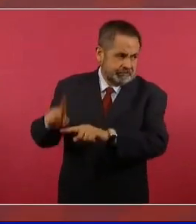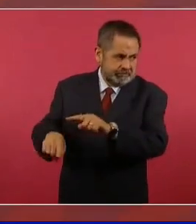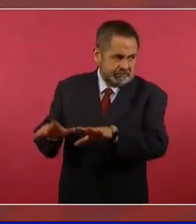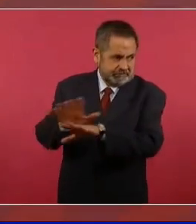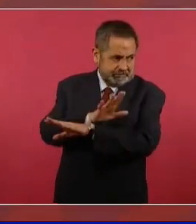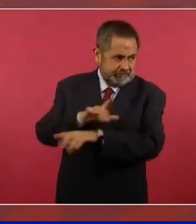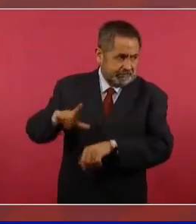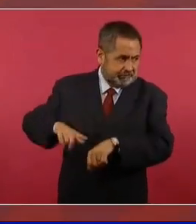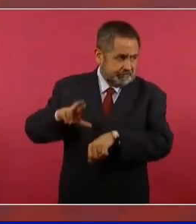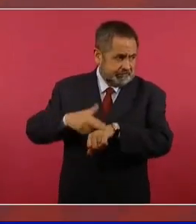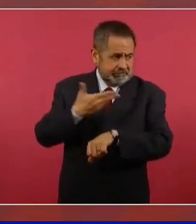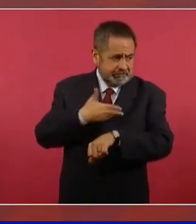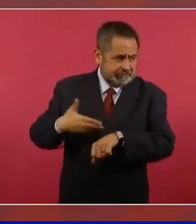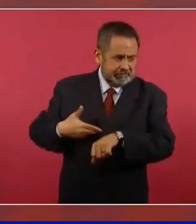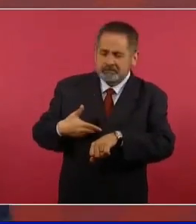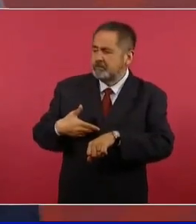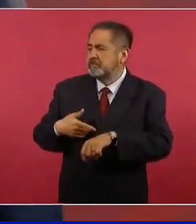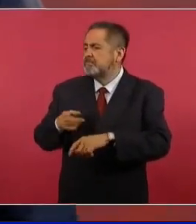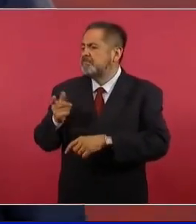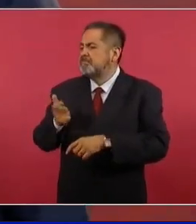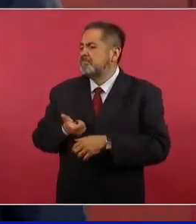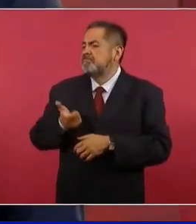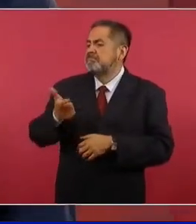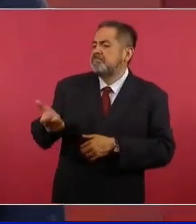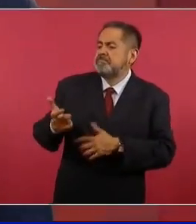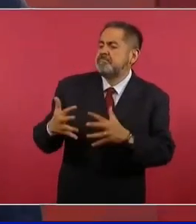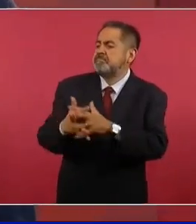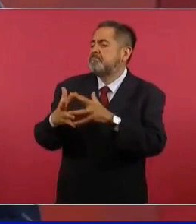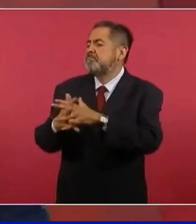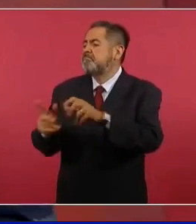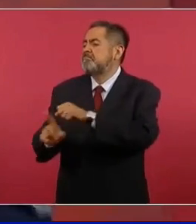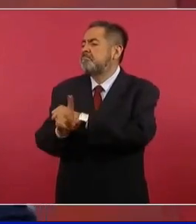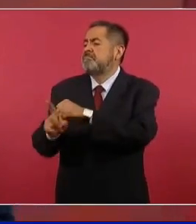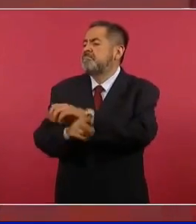gobernantes al antojo de los